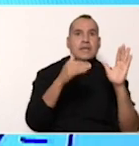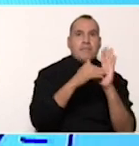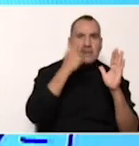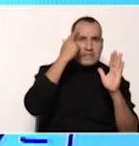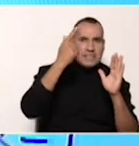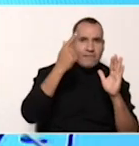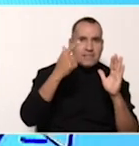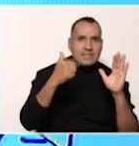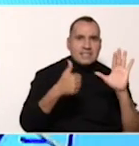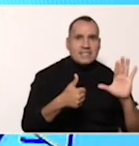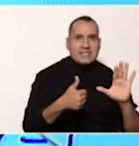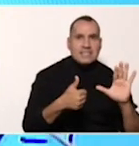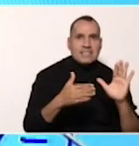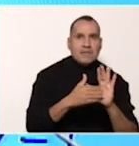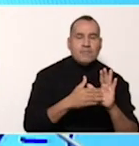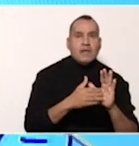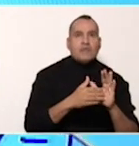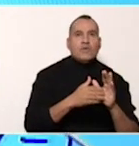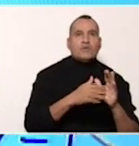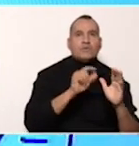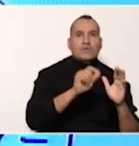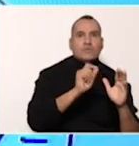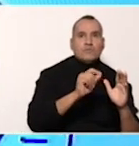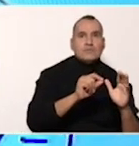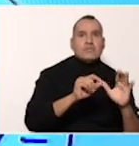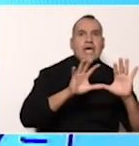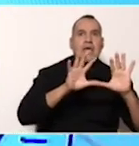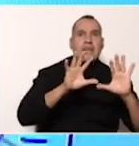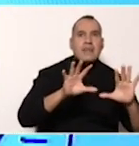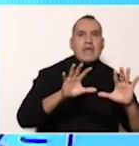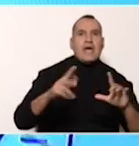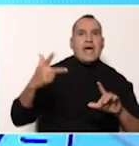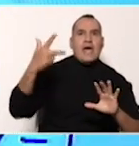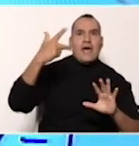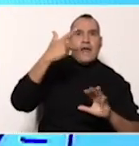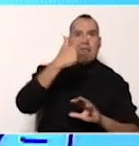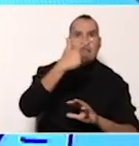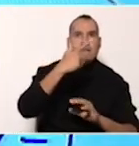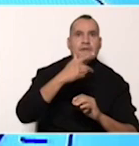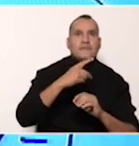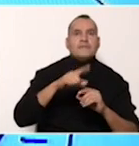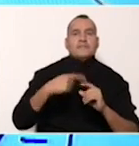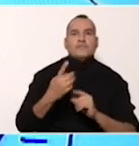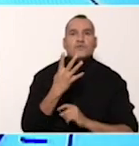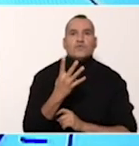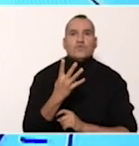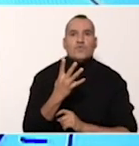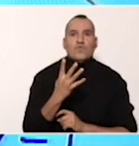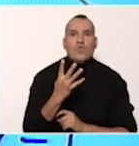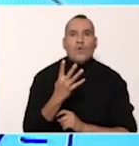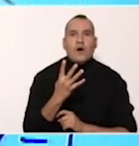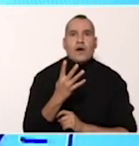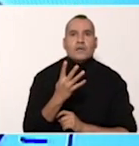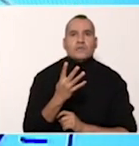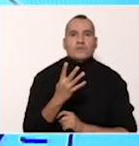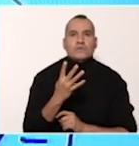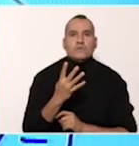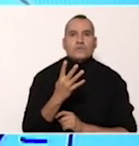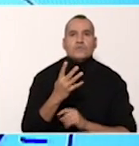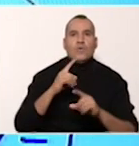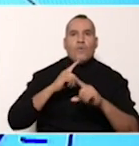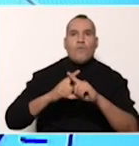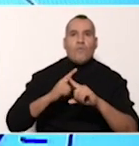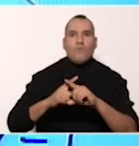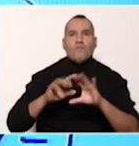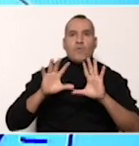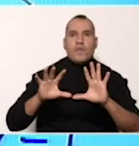lo tengo que multiplicar por 1000. 1000 es 10 a la 3 en base 10. 4 ocupa las centenas, lo tengo